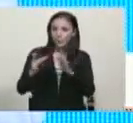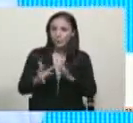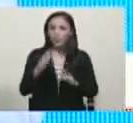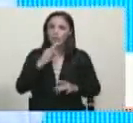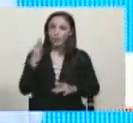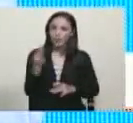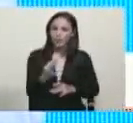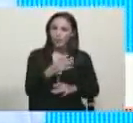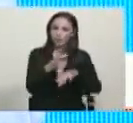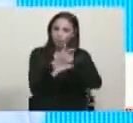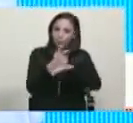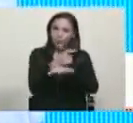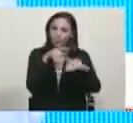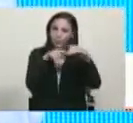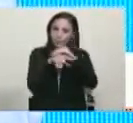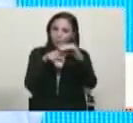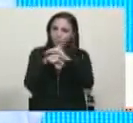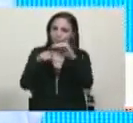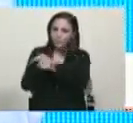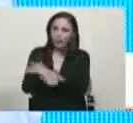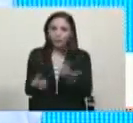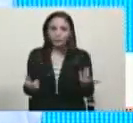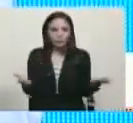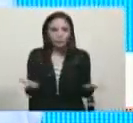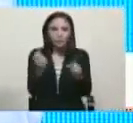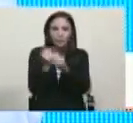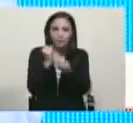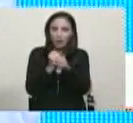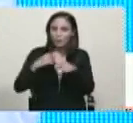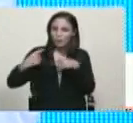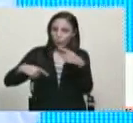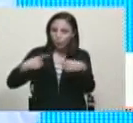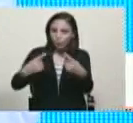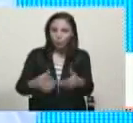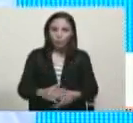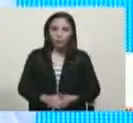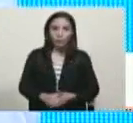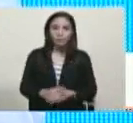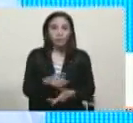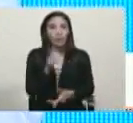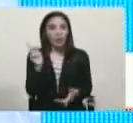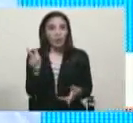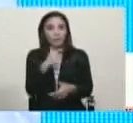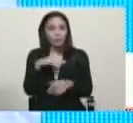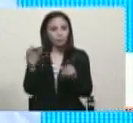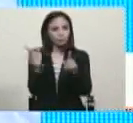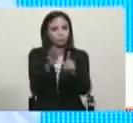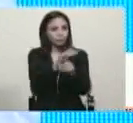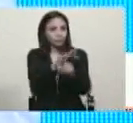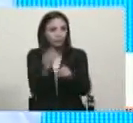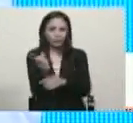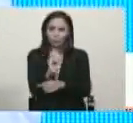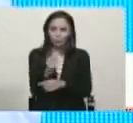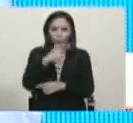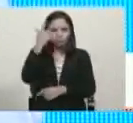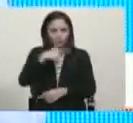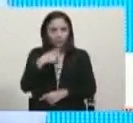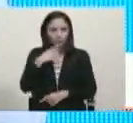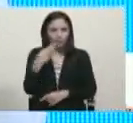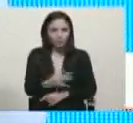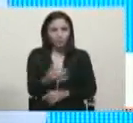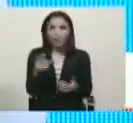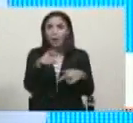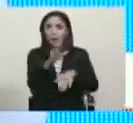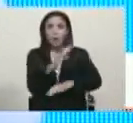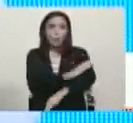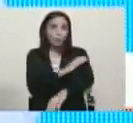realidad, gobernando, gobernando todos los días. Que nadie nos distraiga. Allá